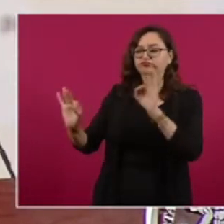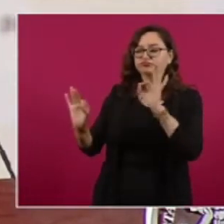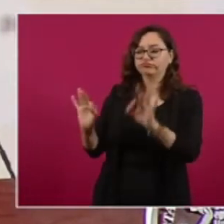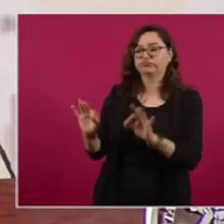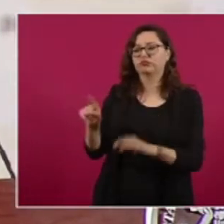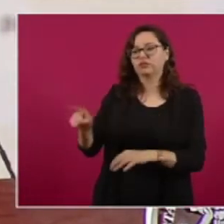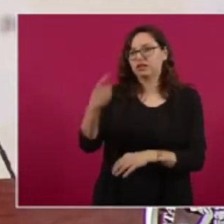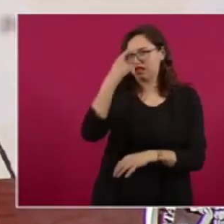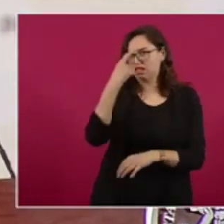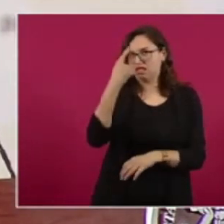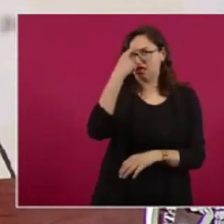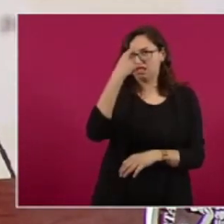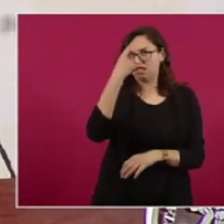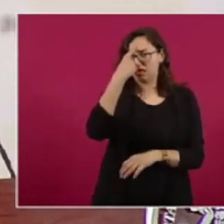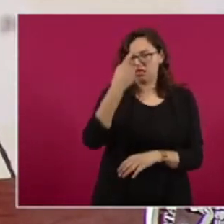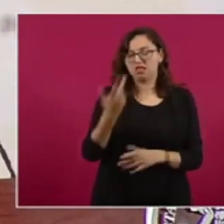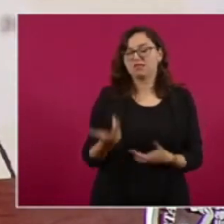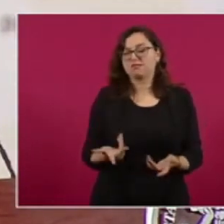y